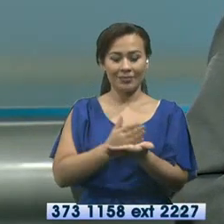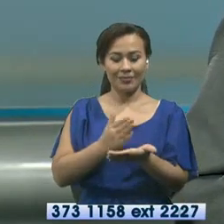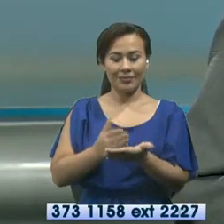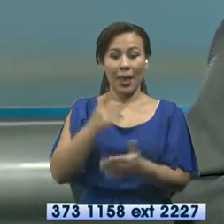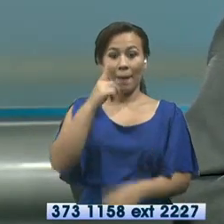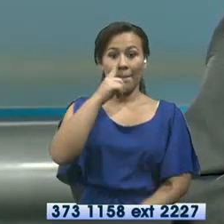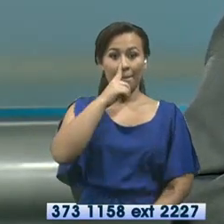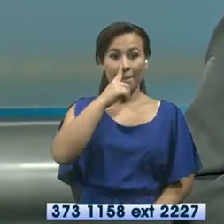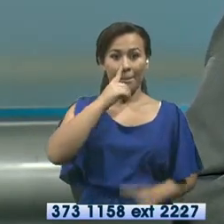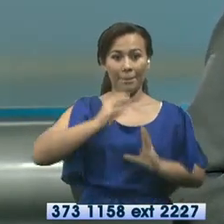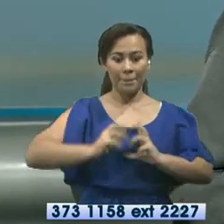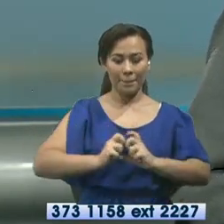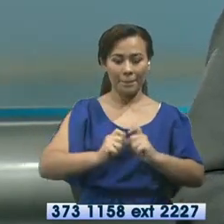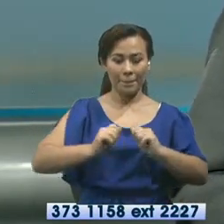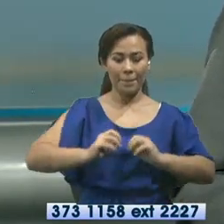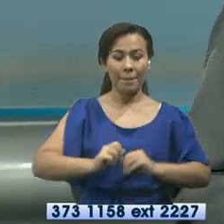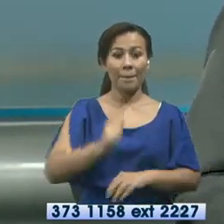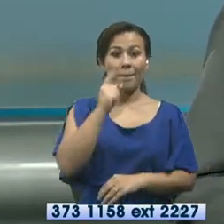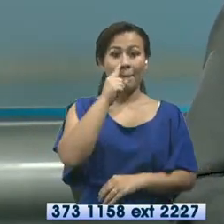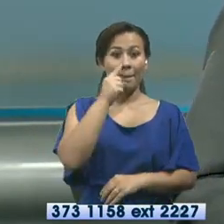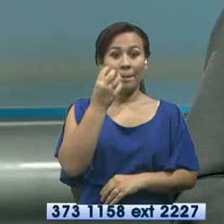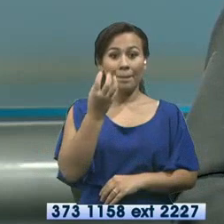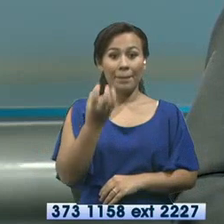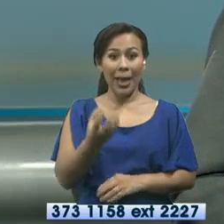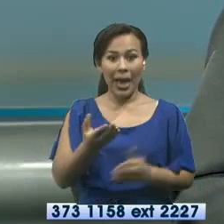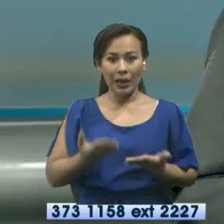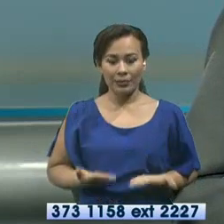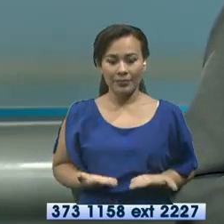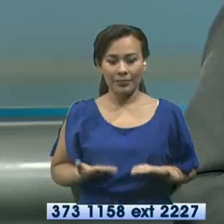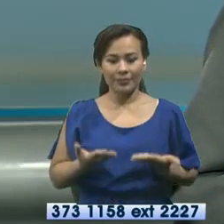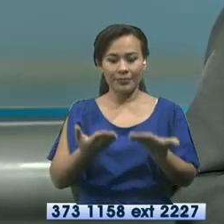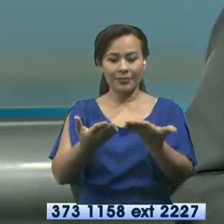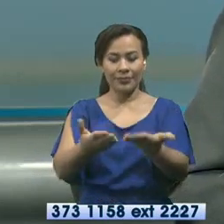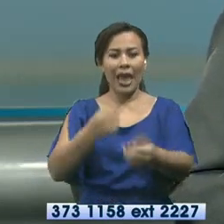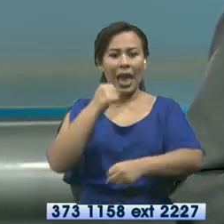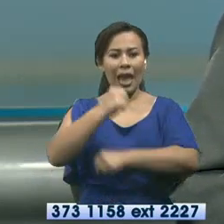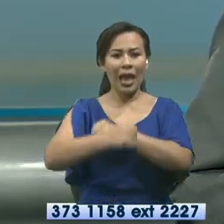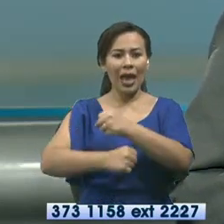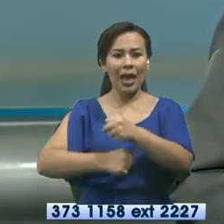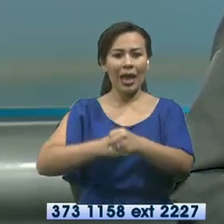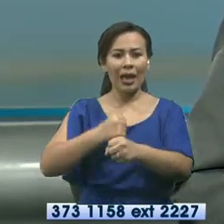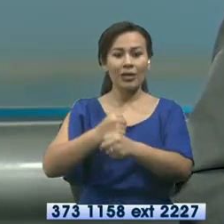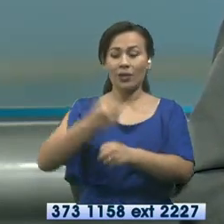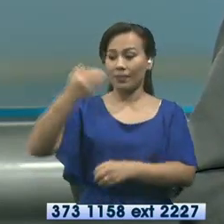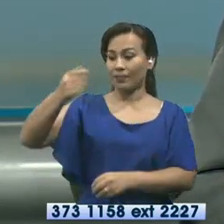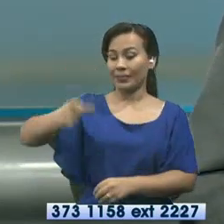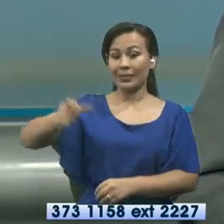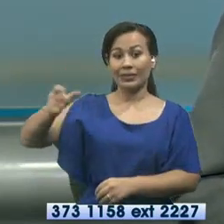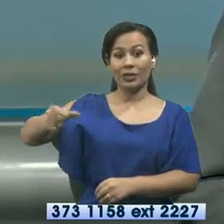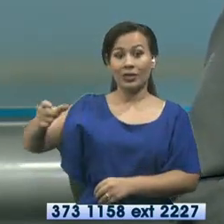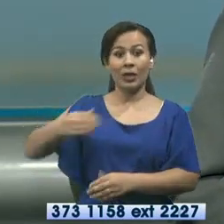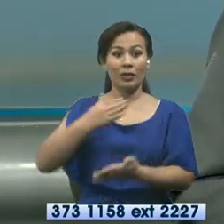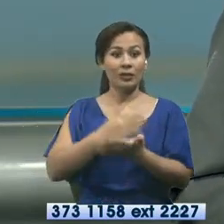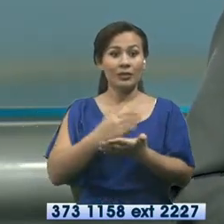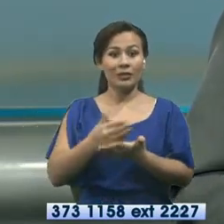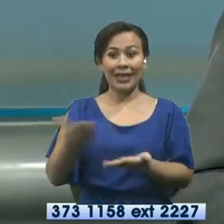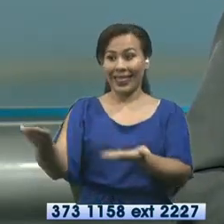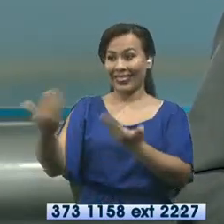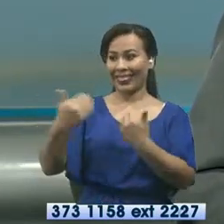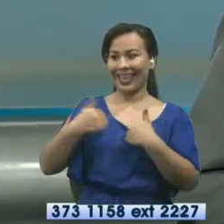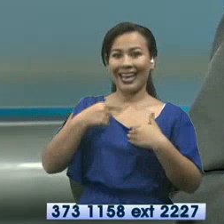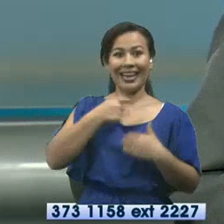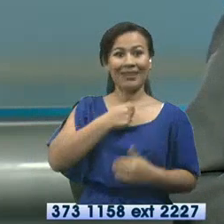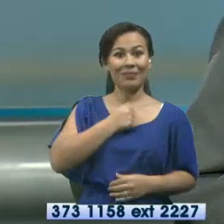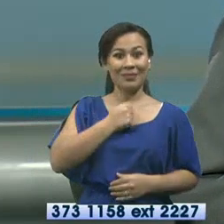a leña. Hábiles manos artesanas llevan decenas de años brindándonos a los ciudadanos, tanto